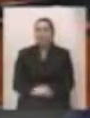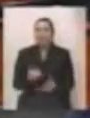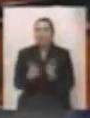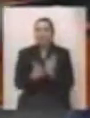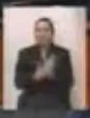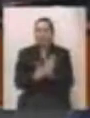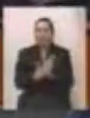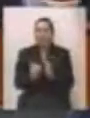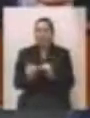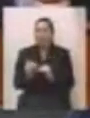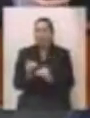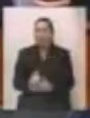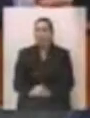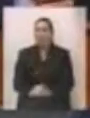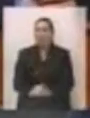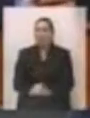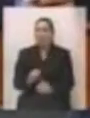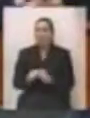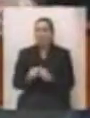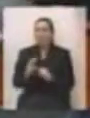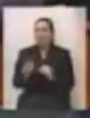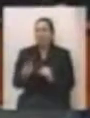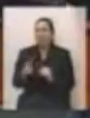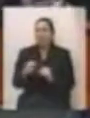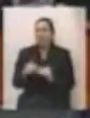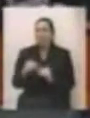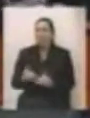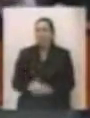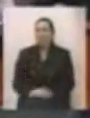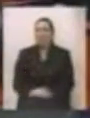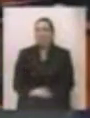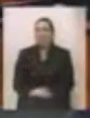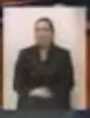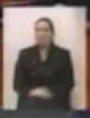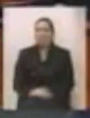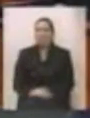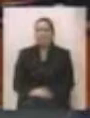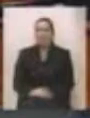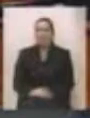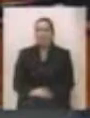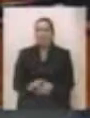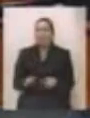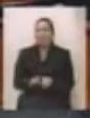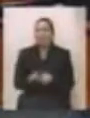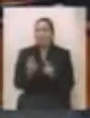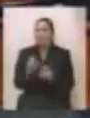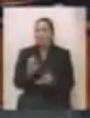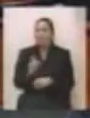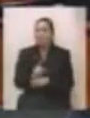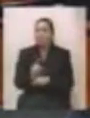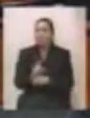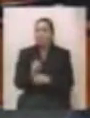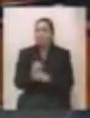esta ley supera la que ha habido el año 2007, va mucho más allá y también tiene el tema